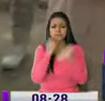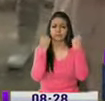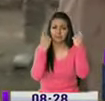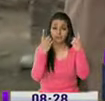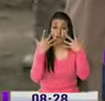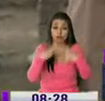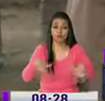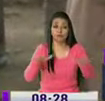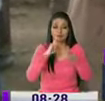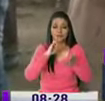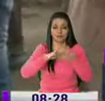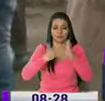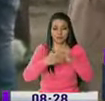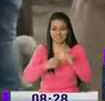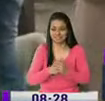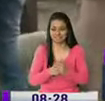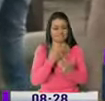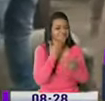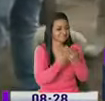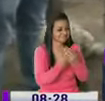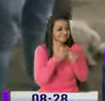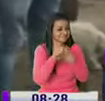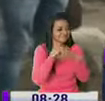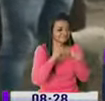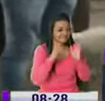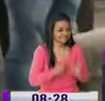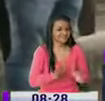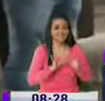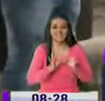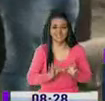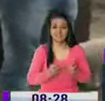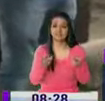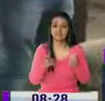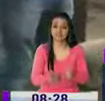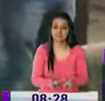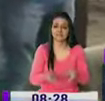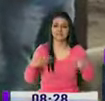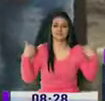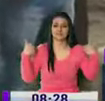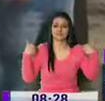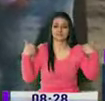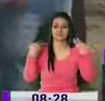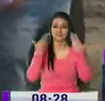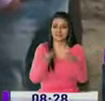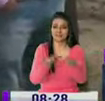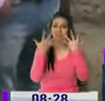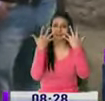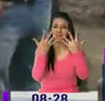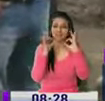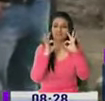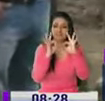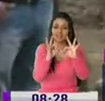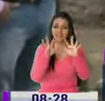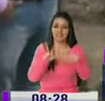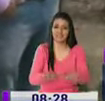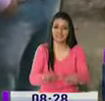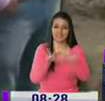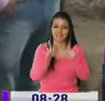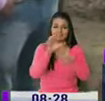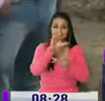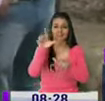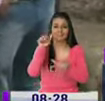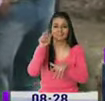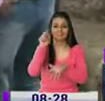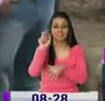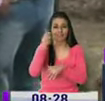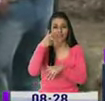para la comunidad. Perfecto, muchísimas gracias, administrador. Nosotros también contentos con esta obra que se realiza aquí en Llano Chico,